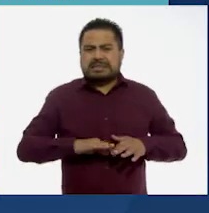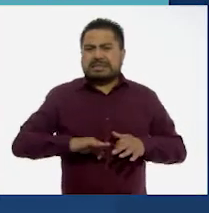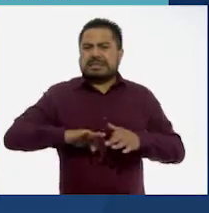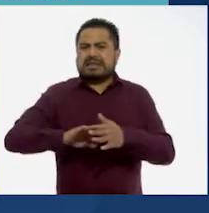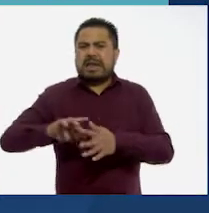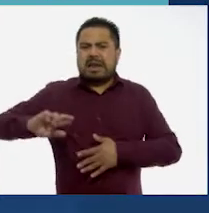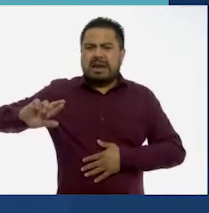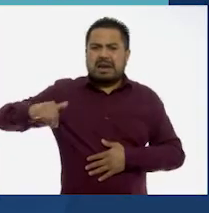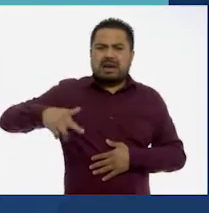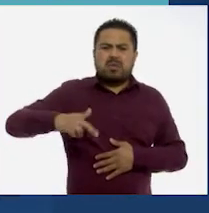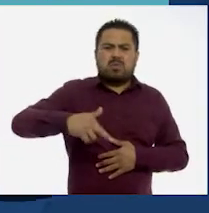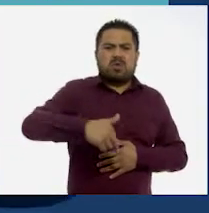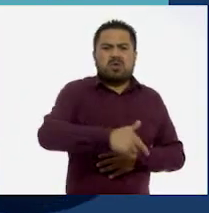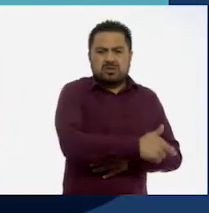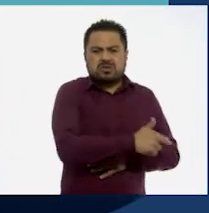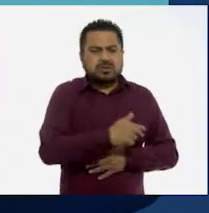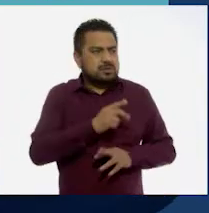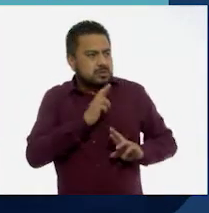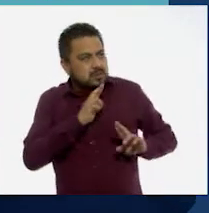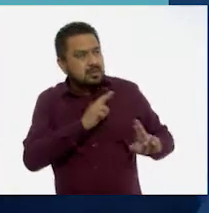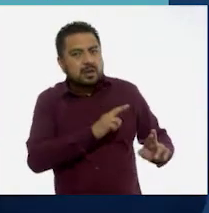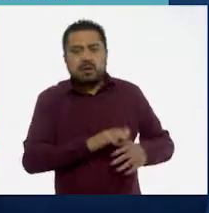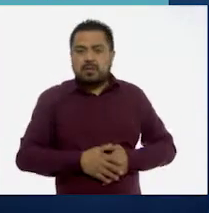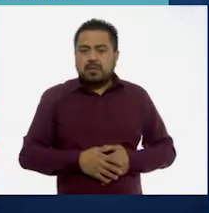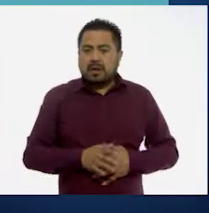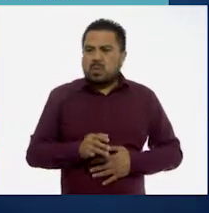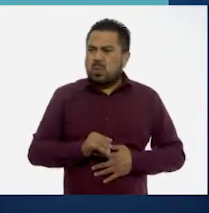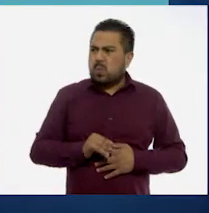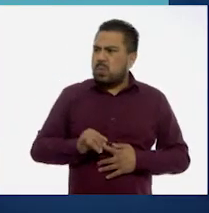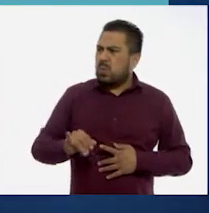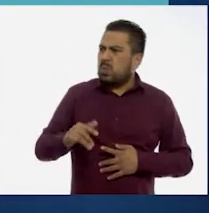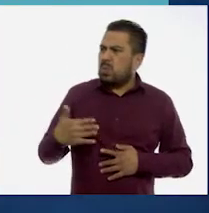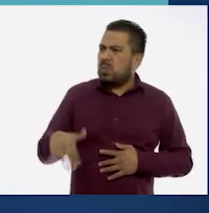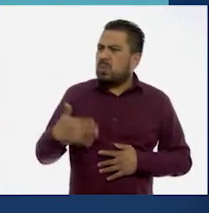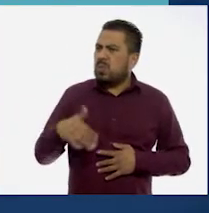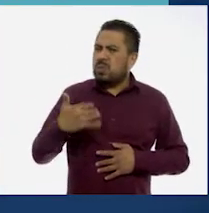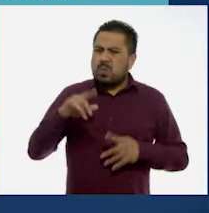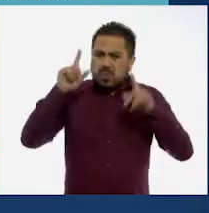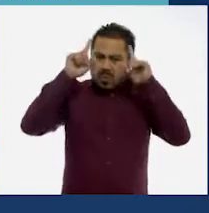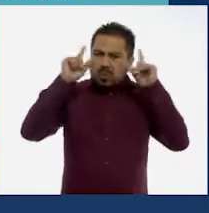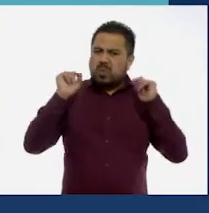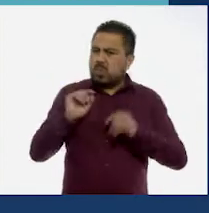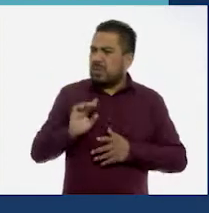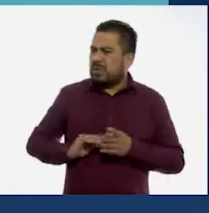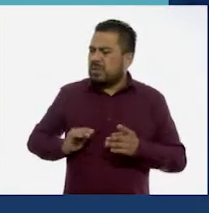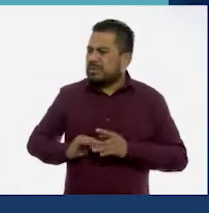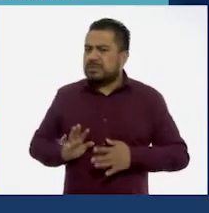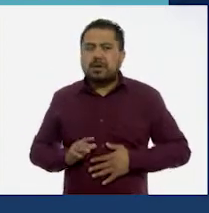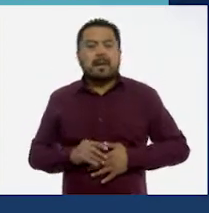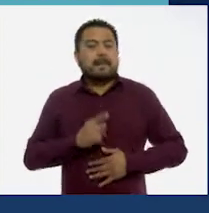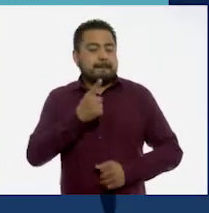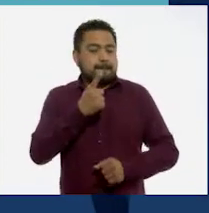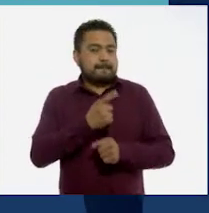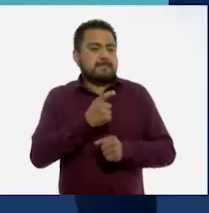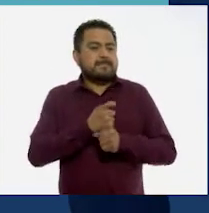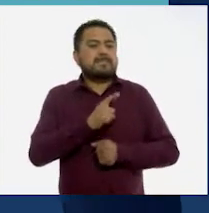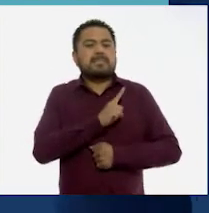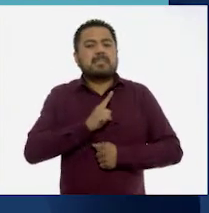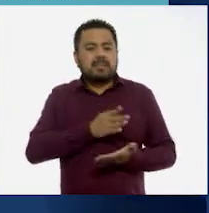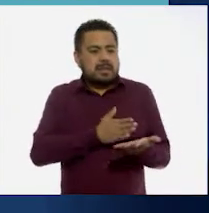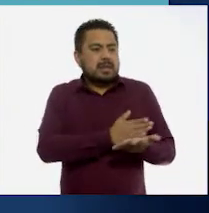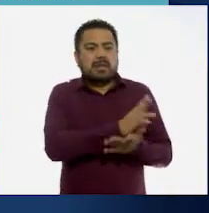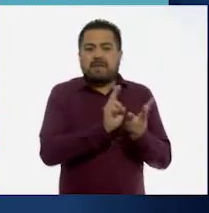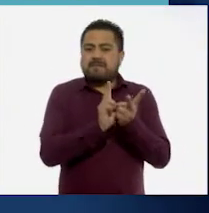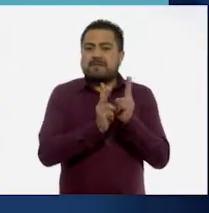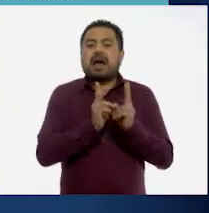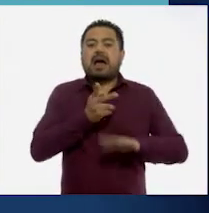La Rumorosa», contestó. «Está lejos», dijo la enfermera. «Primero voy a ver a una vecina que